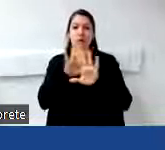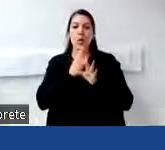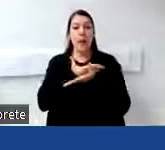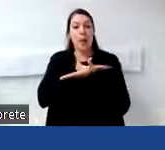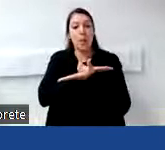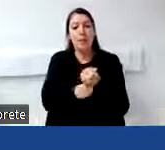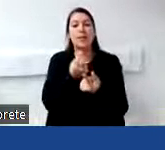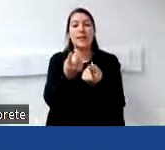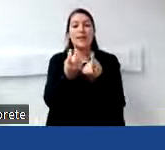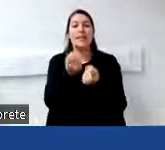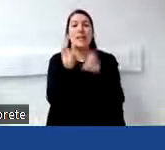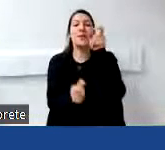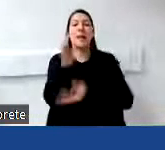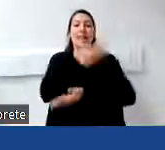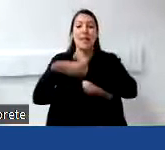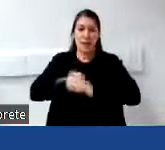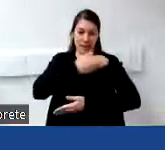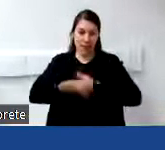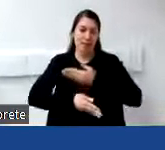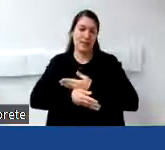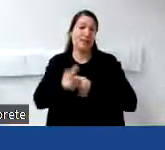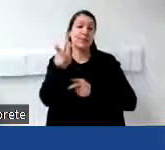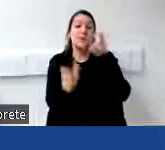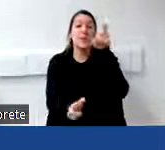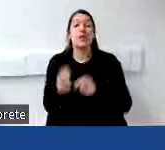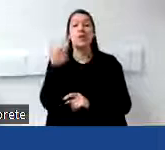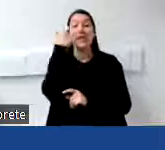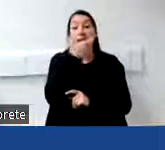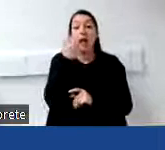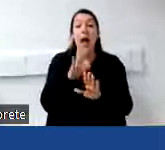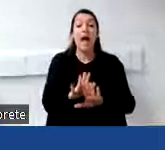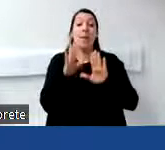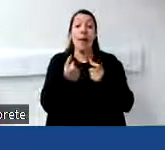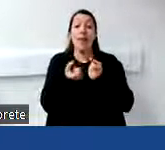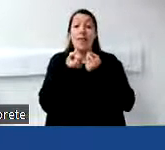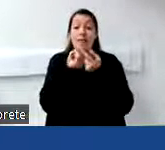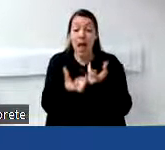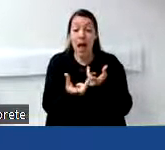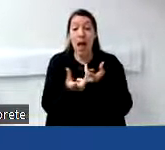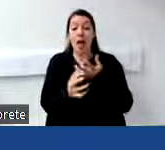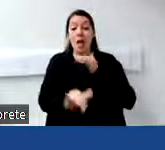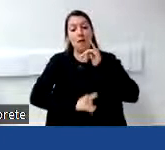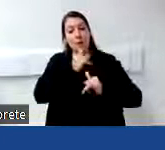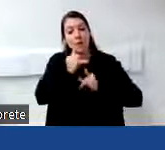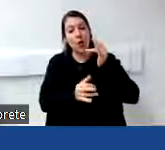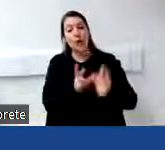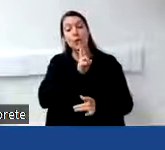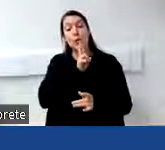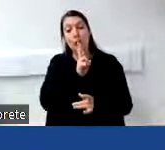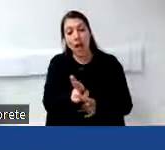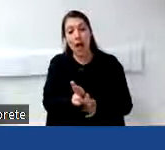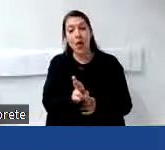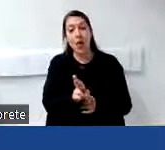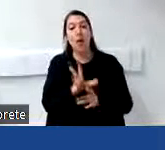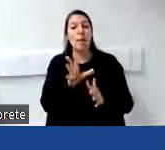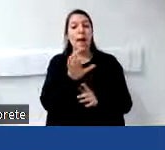esa persona. Sabemos que una persona con discapacidad visual, es muy bueno, está capaz que tengo que brindarle la información en ese informe en un